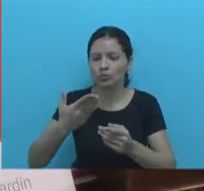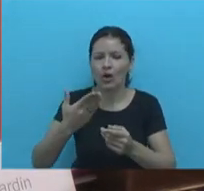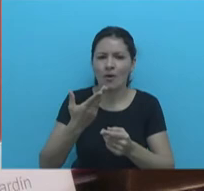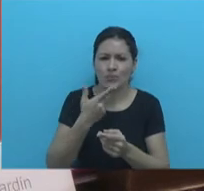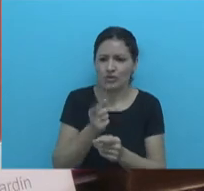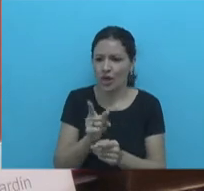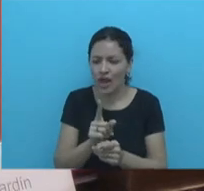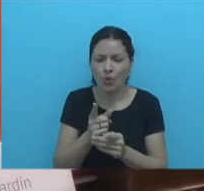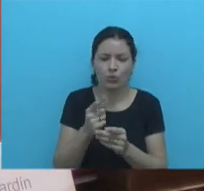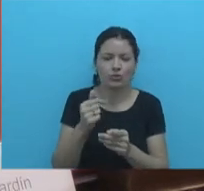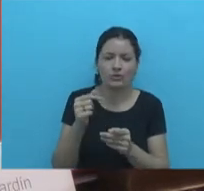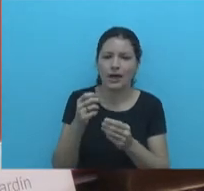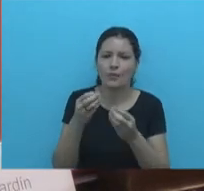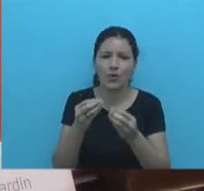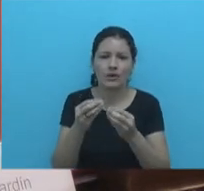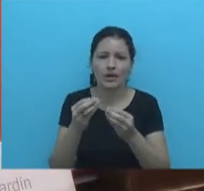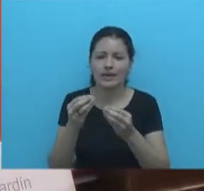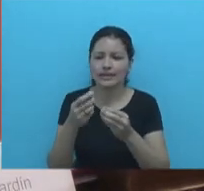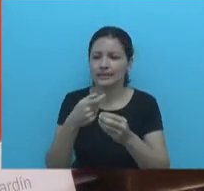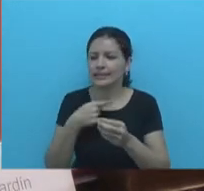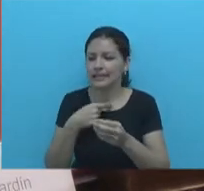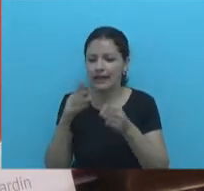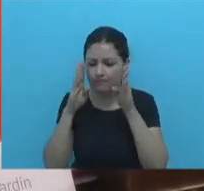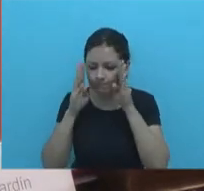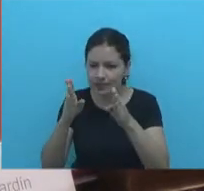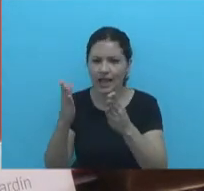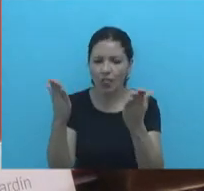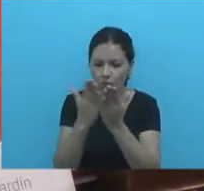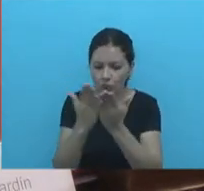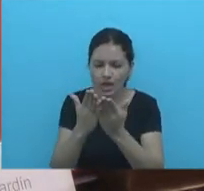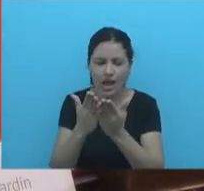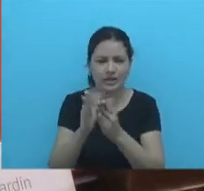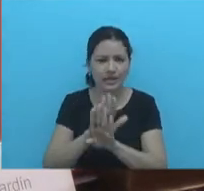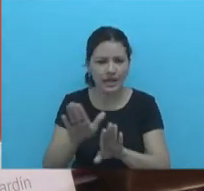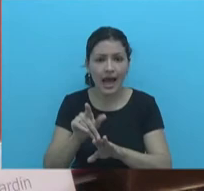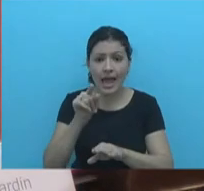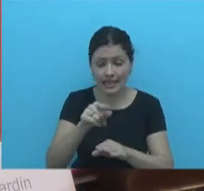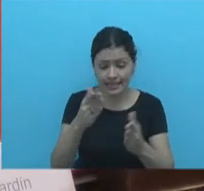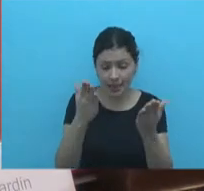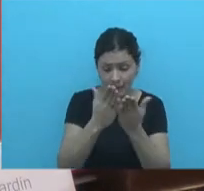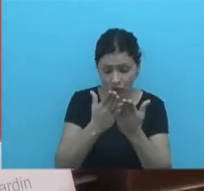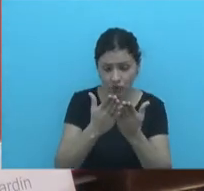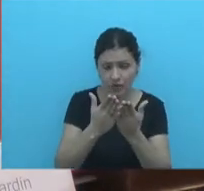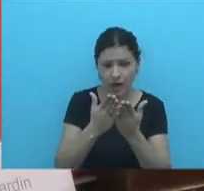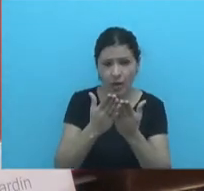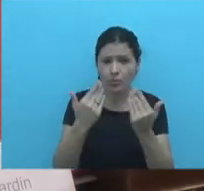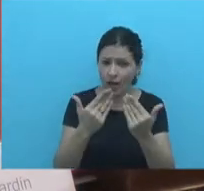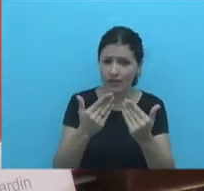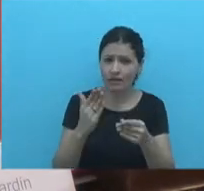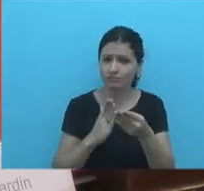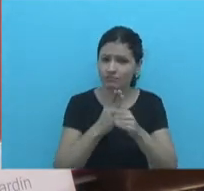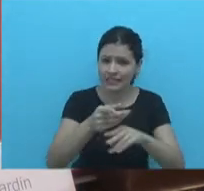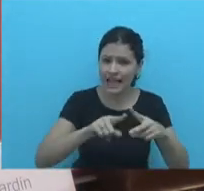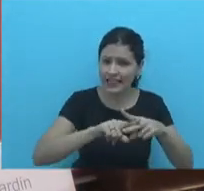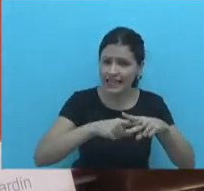con una orientación o que la familia la crió así, esa persona que reafirme. Y, o sea, tenemos